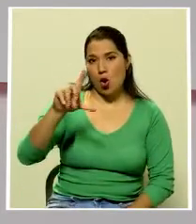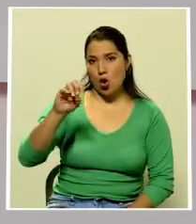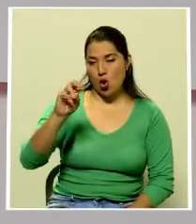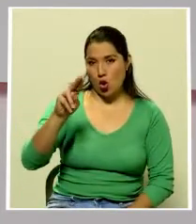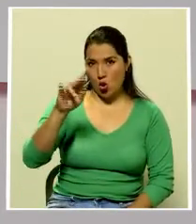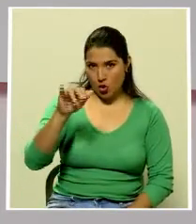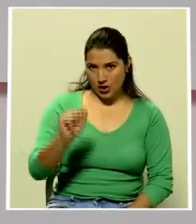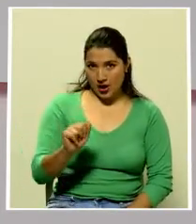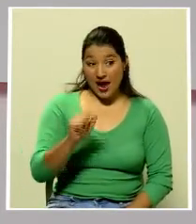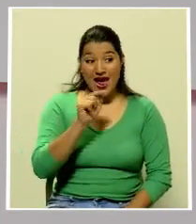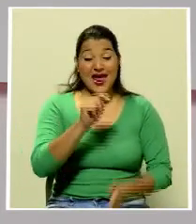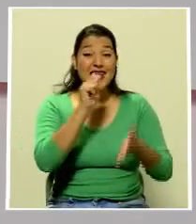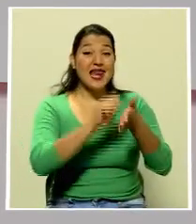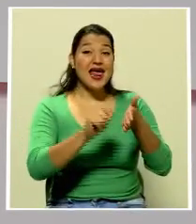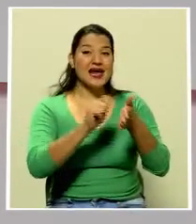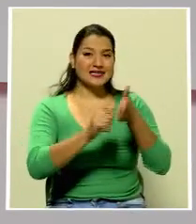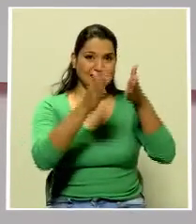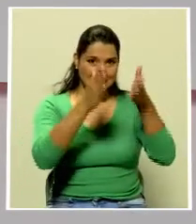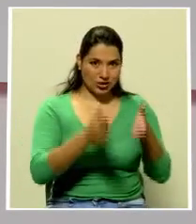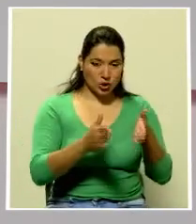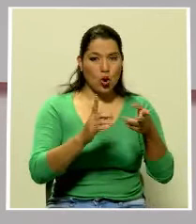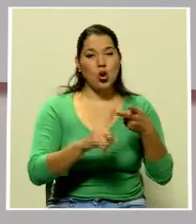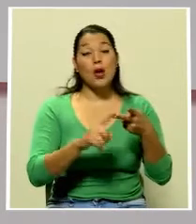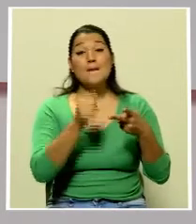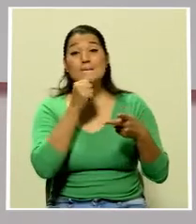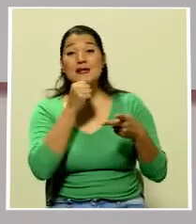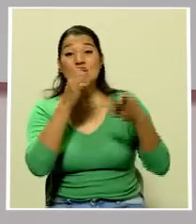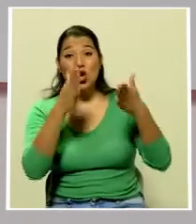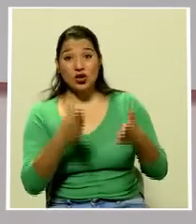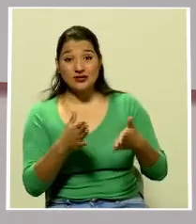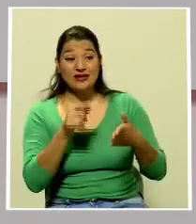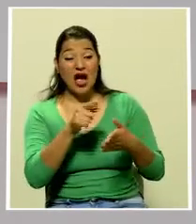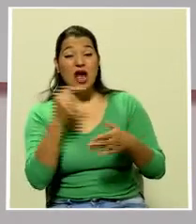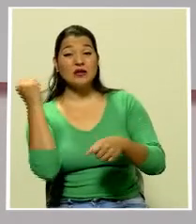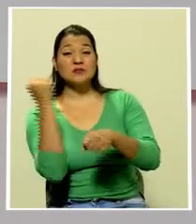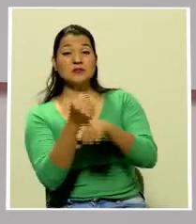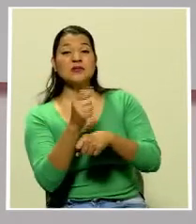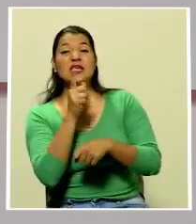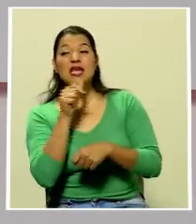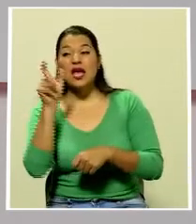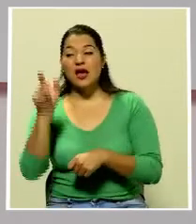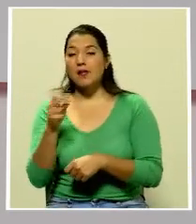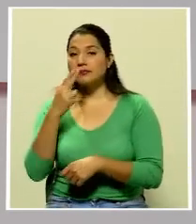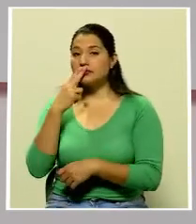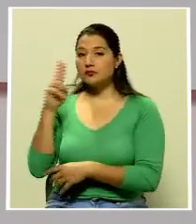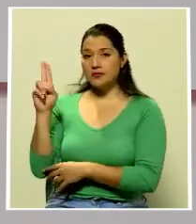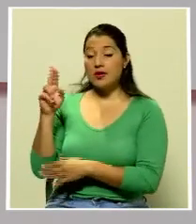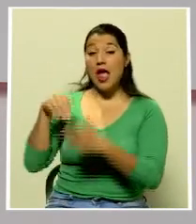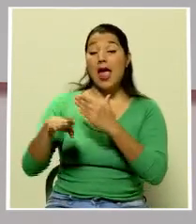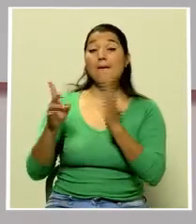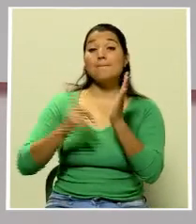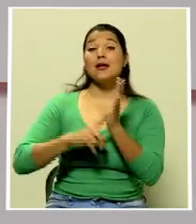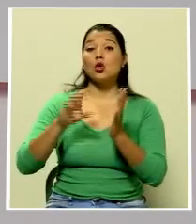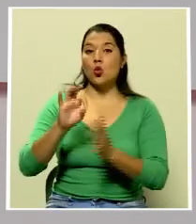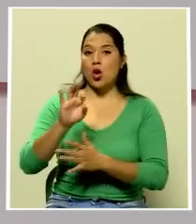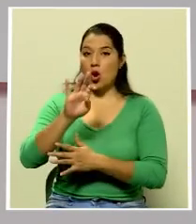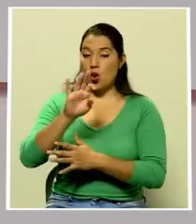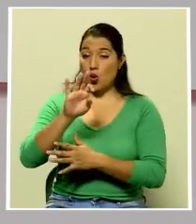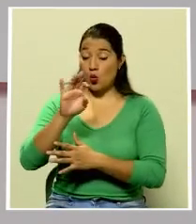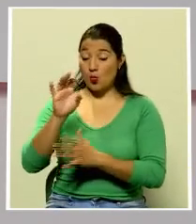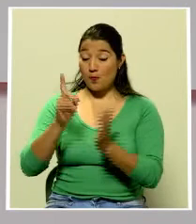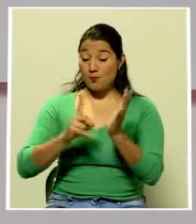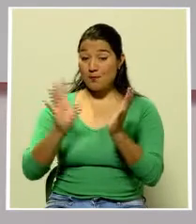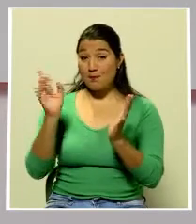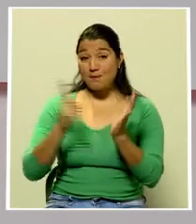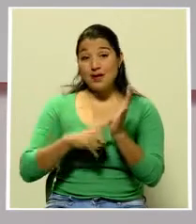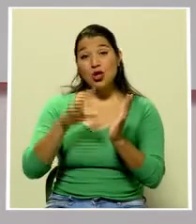periodista checoslovaco que fue ejecutado por los nazis en 1943. Hoy en Costa Rica